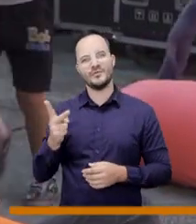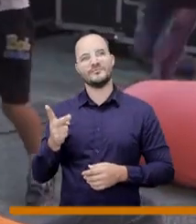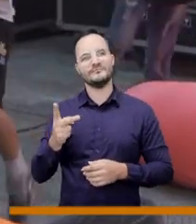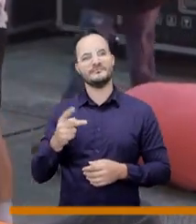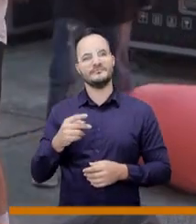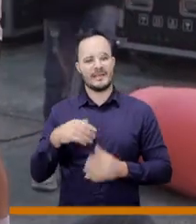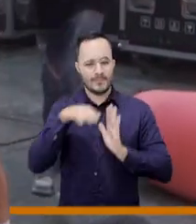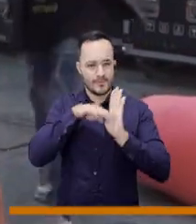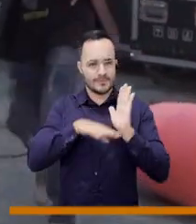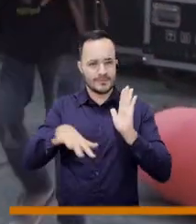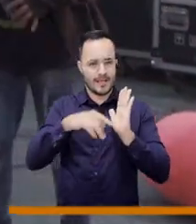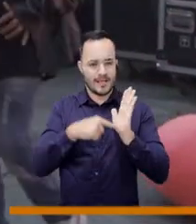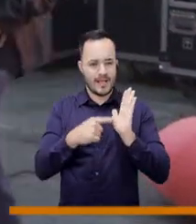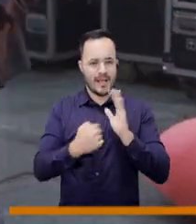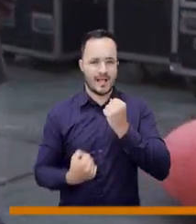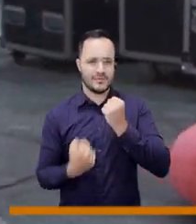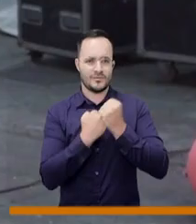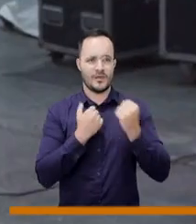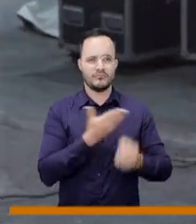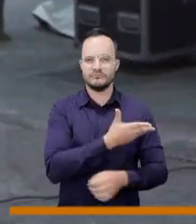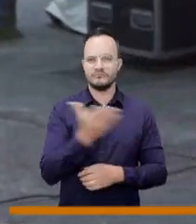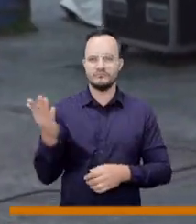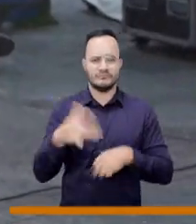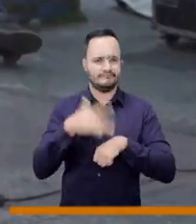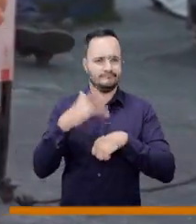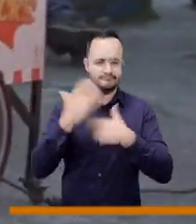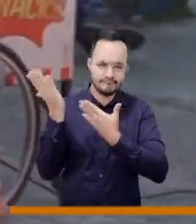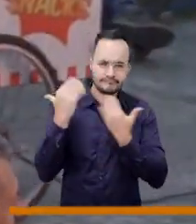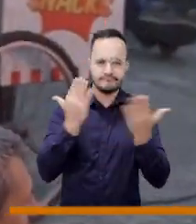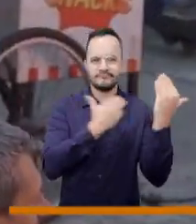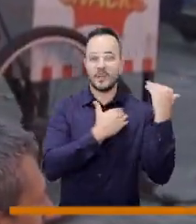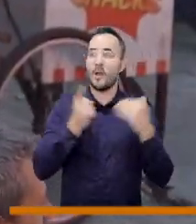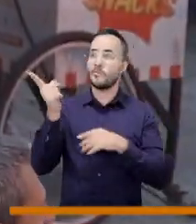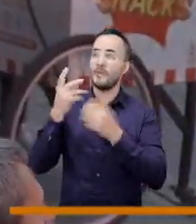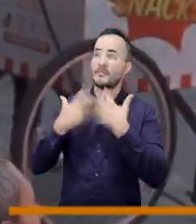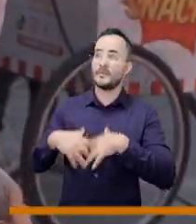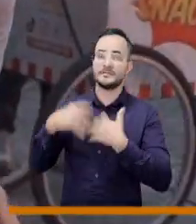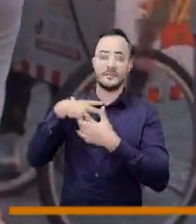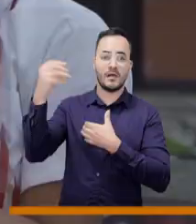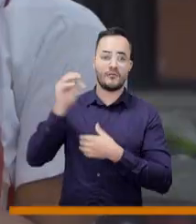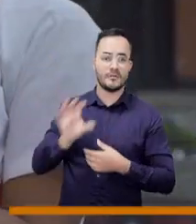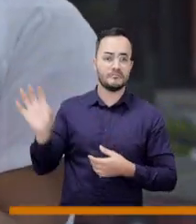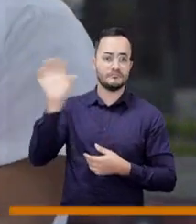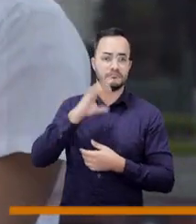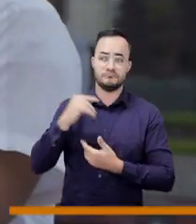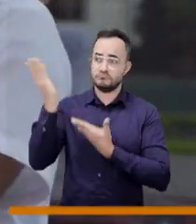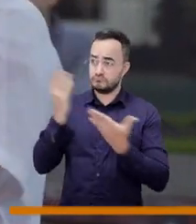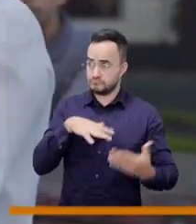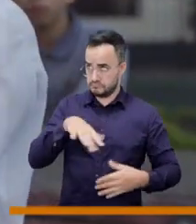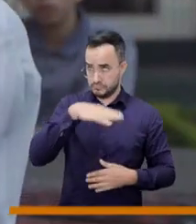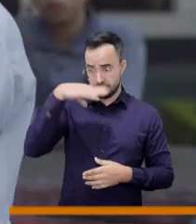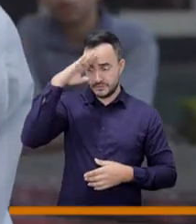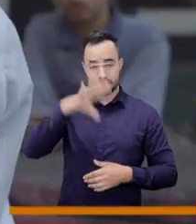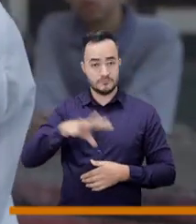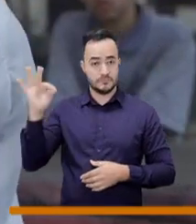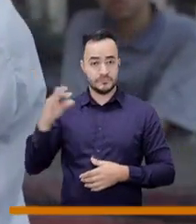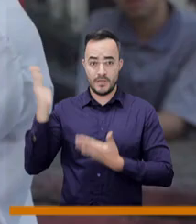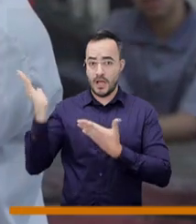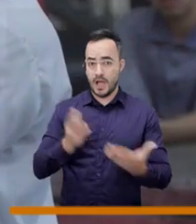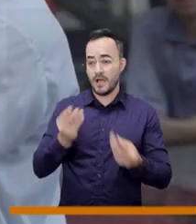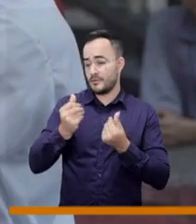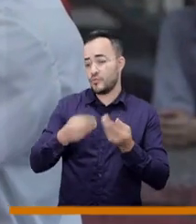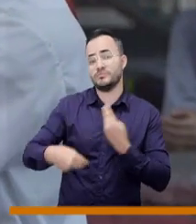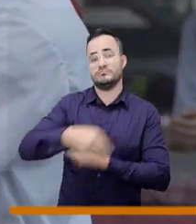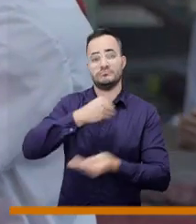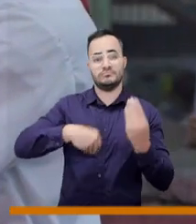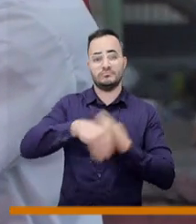que promueve, la que estimula que productoras vengan del exterior a dejar recursos aquí, es decir,